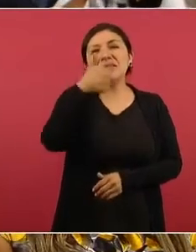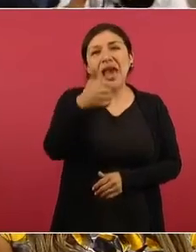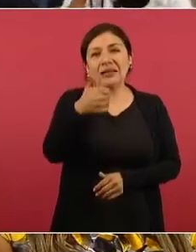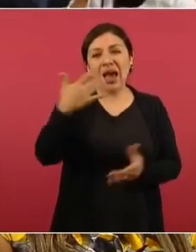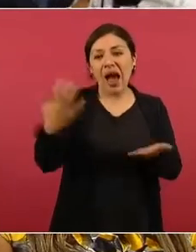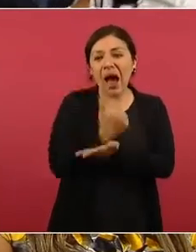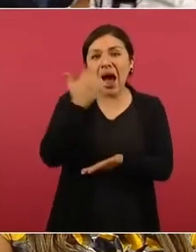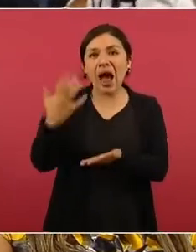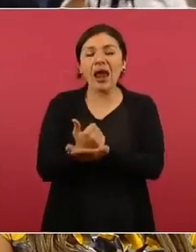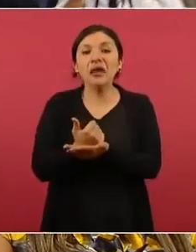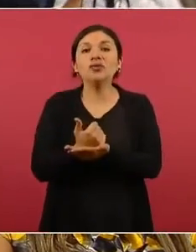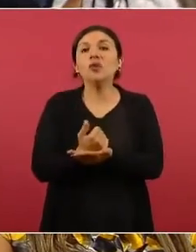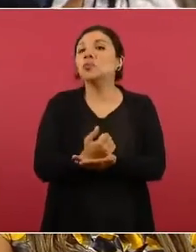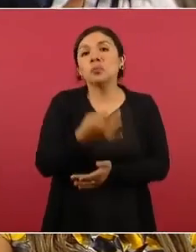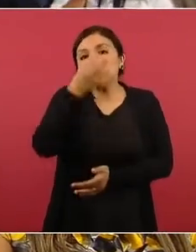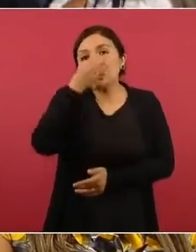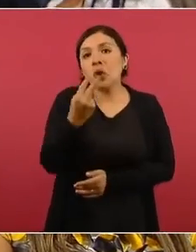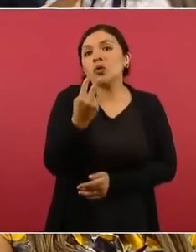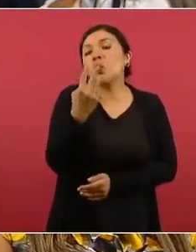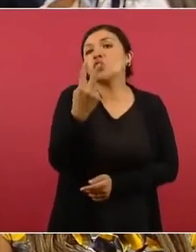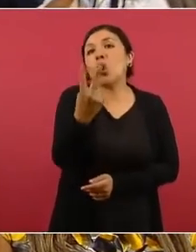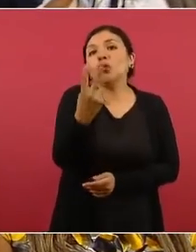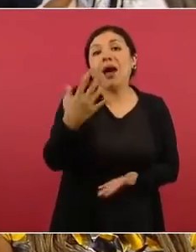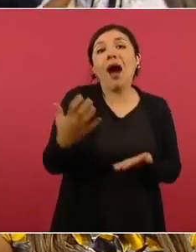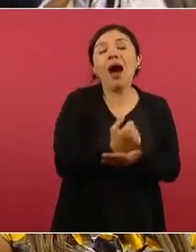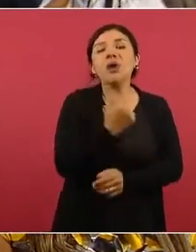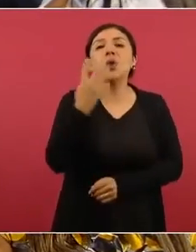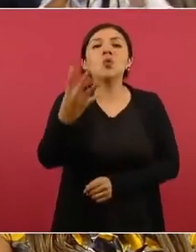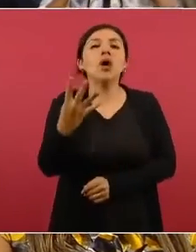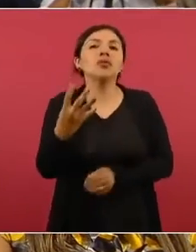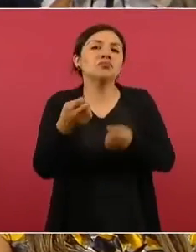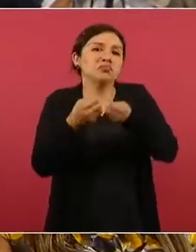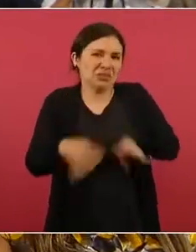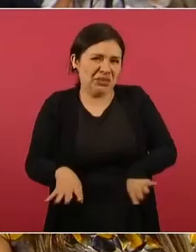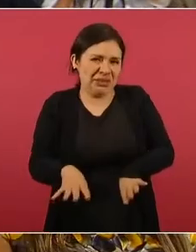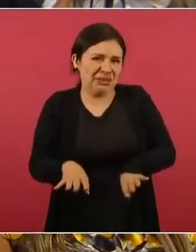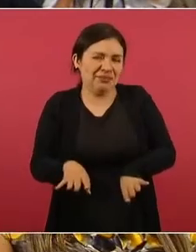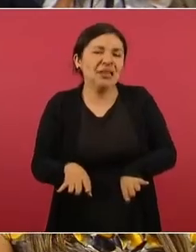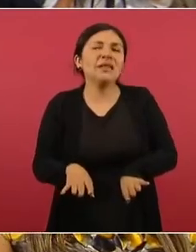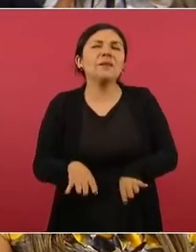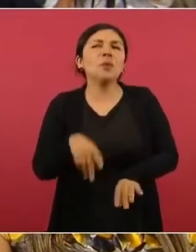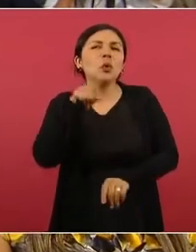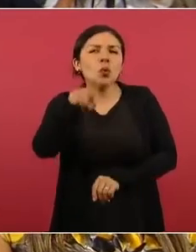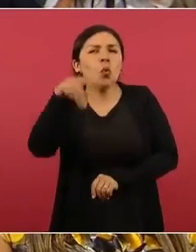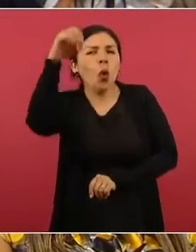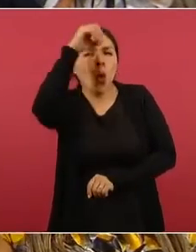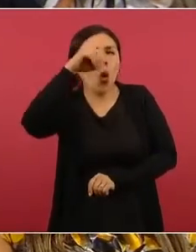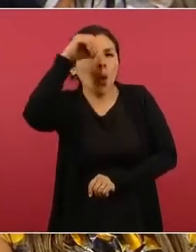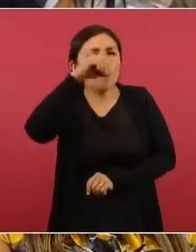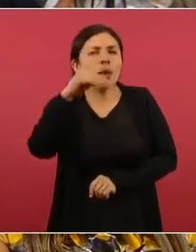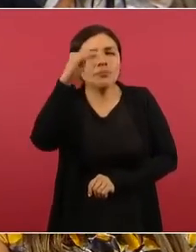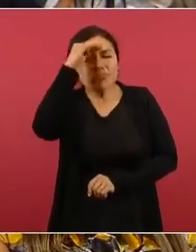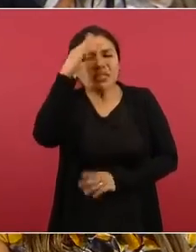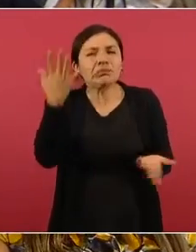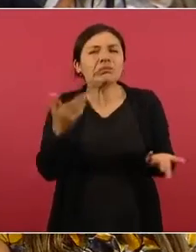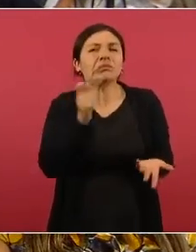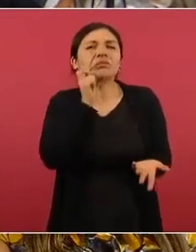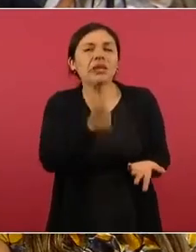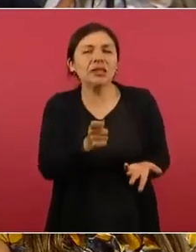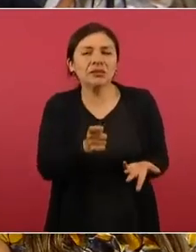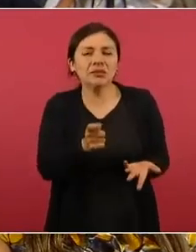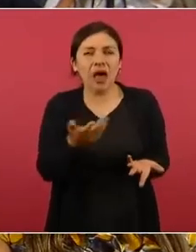En términos beisbolísticos se jactan de que no perdieron por blanqueada. ¿Usted puede hacer una reflexión